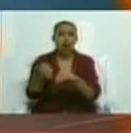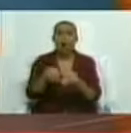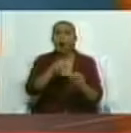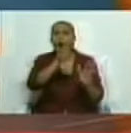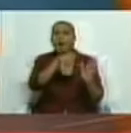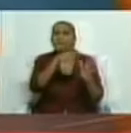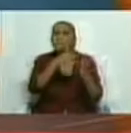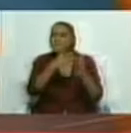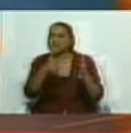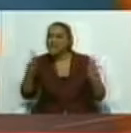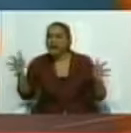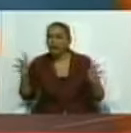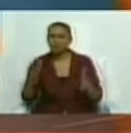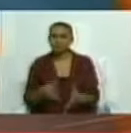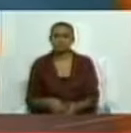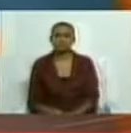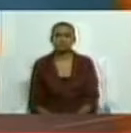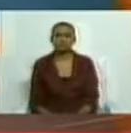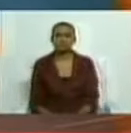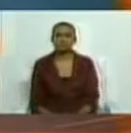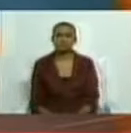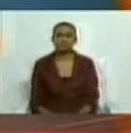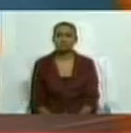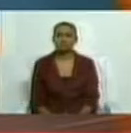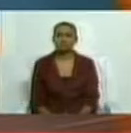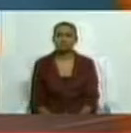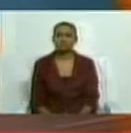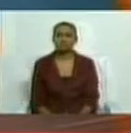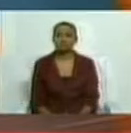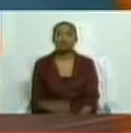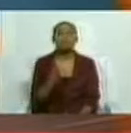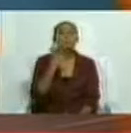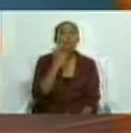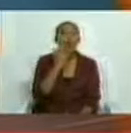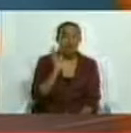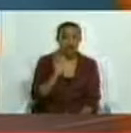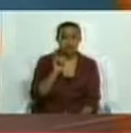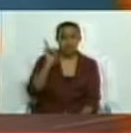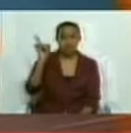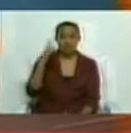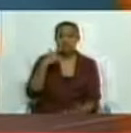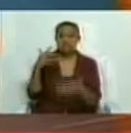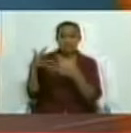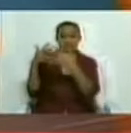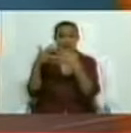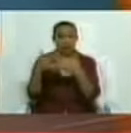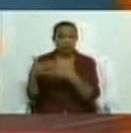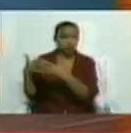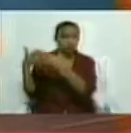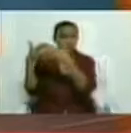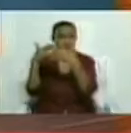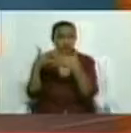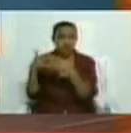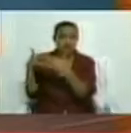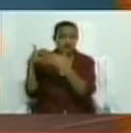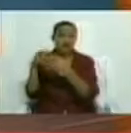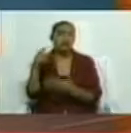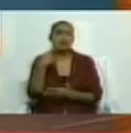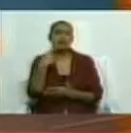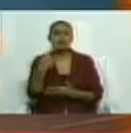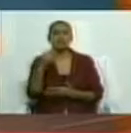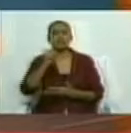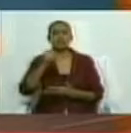recordar nuevamente que en Estados Unidos que se autocalifica la democracia más